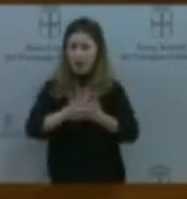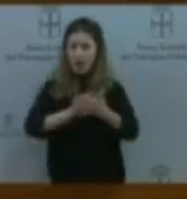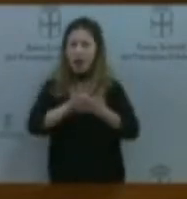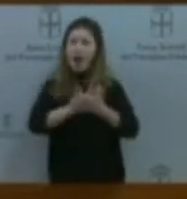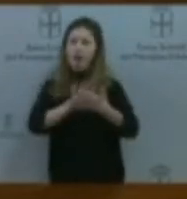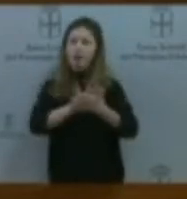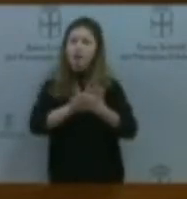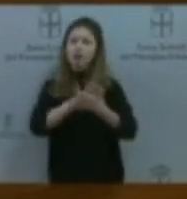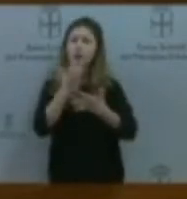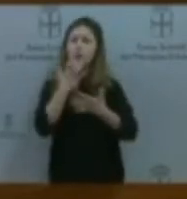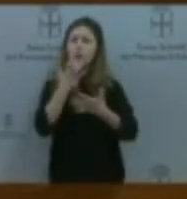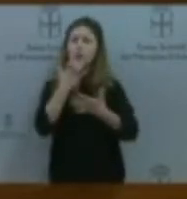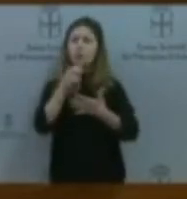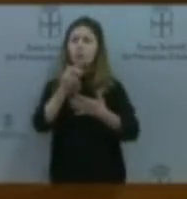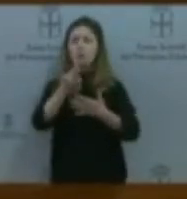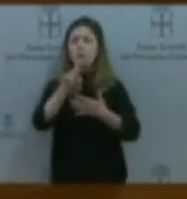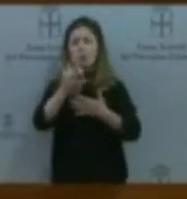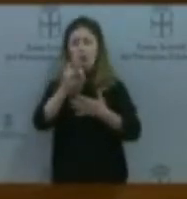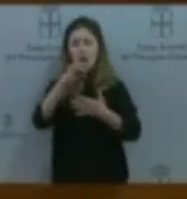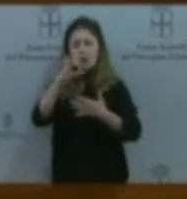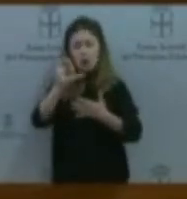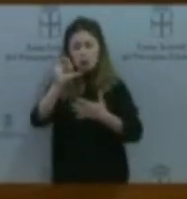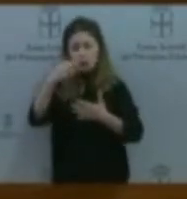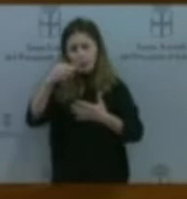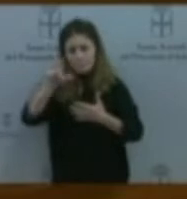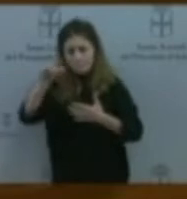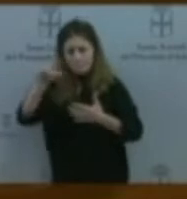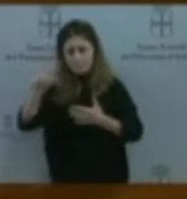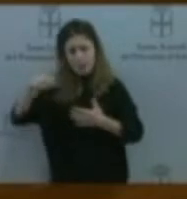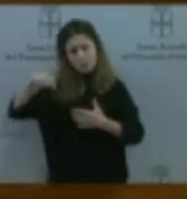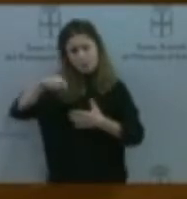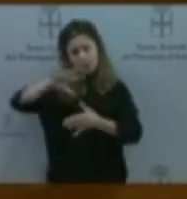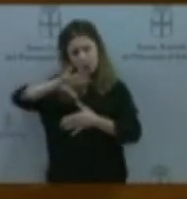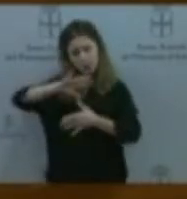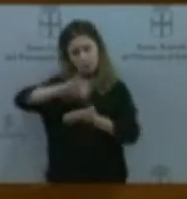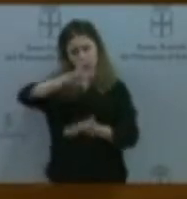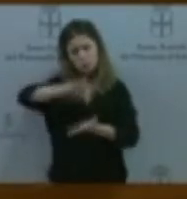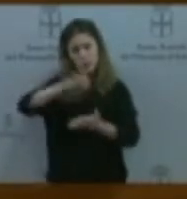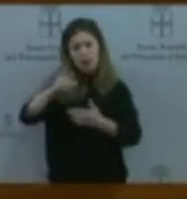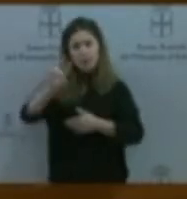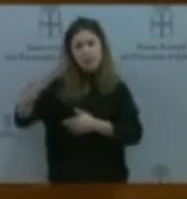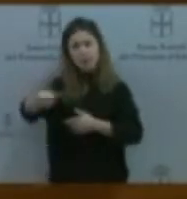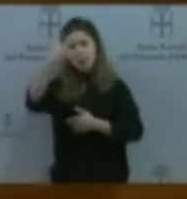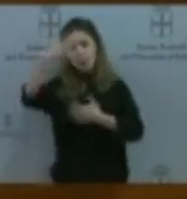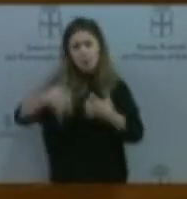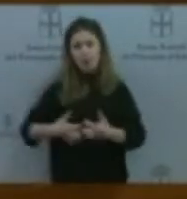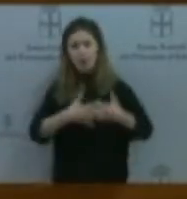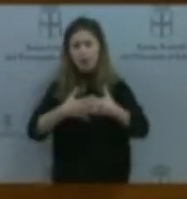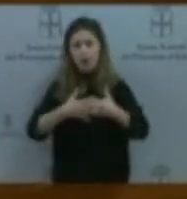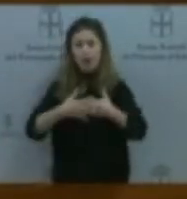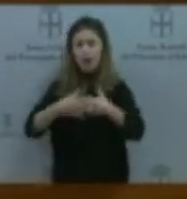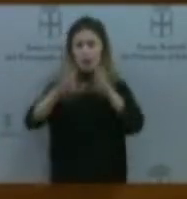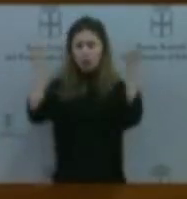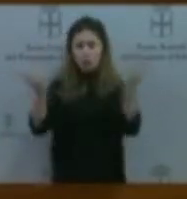presidentes americanos después de la Segunda Guerra Mundial, ¿no? ¿Qué hacían? Pues, impuestos a las grandes multinacionales, donde les decían a las grandes